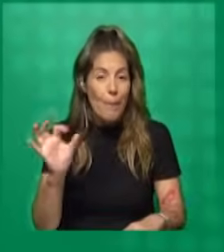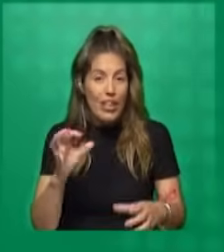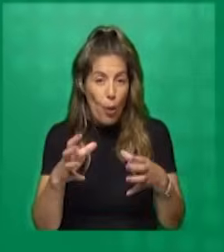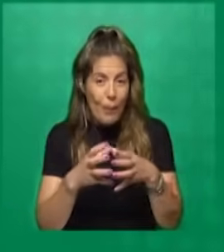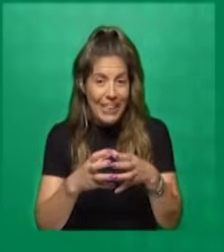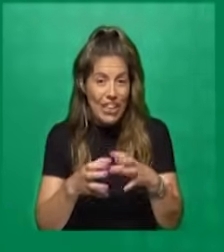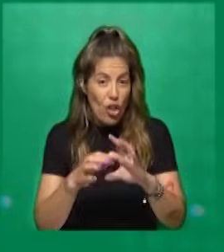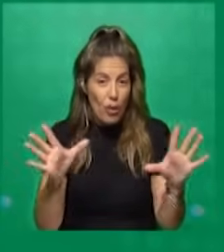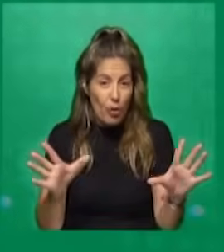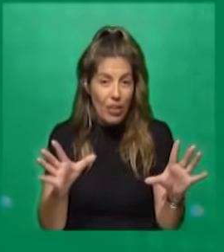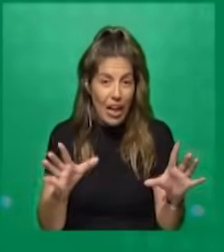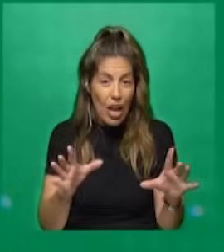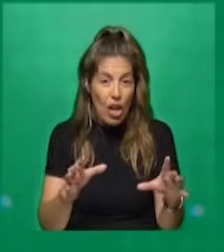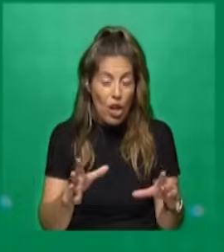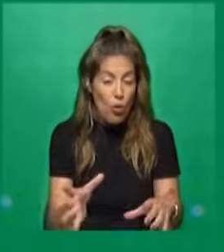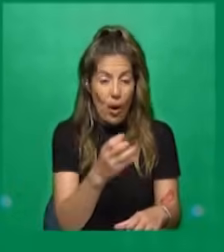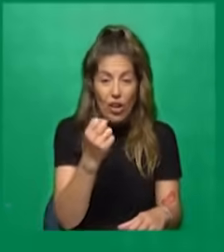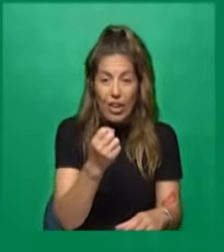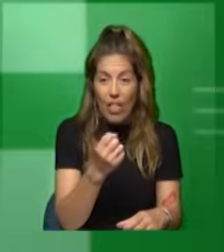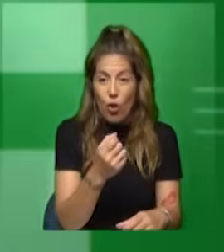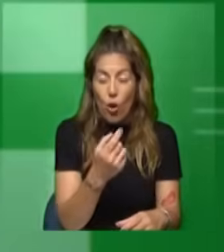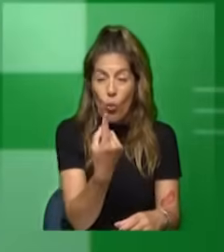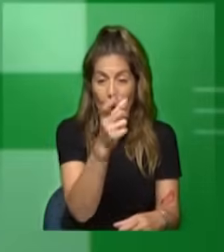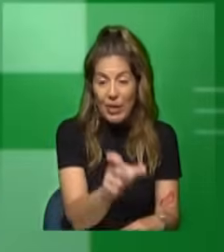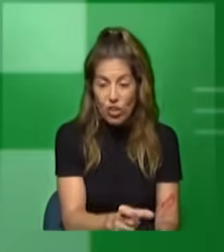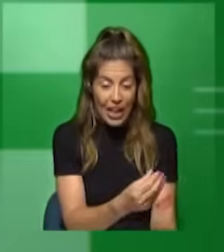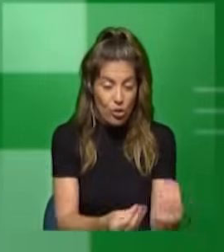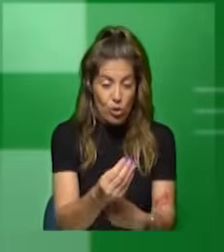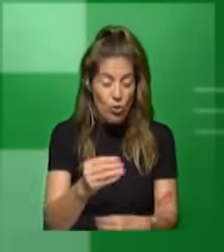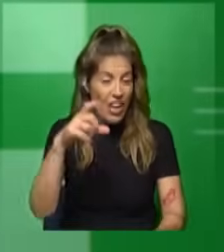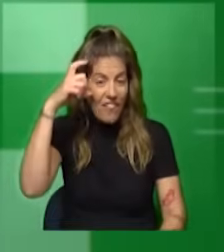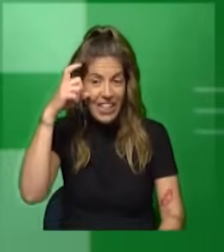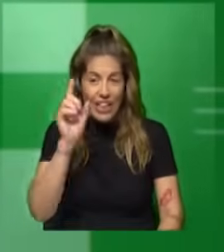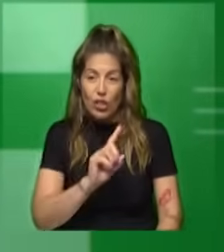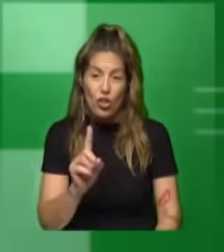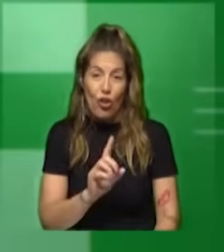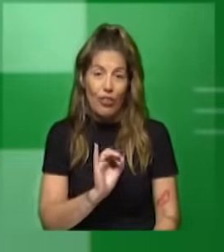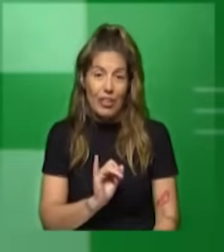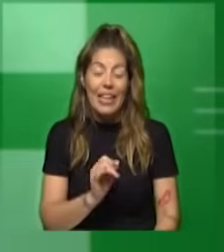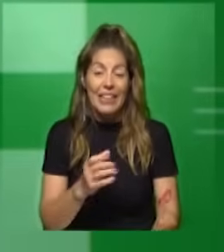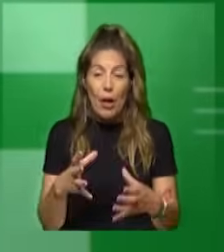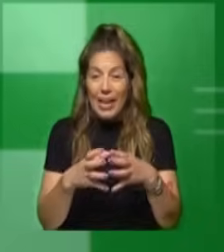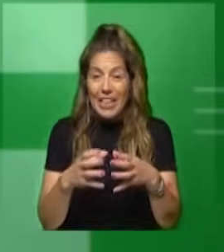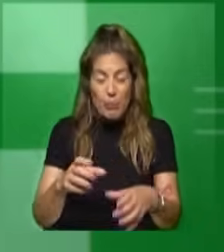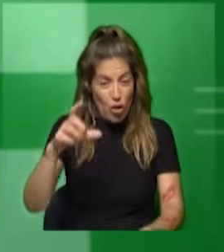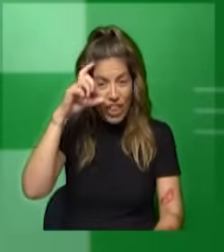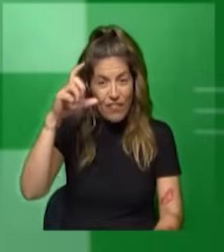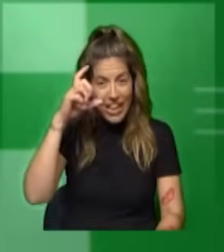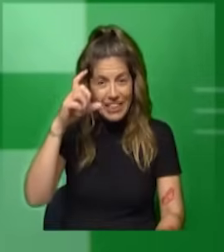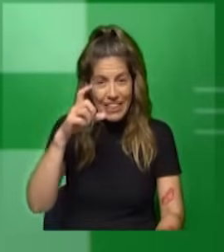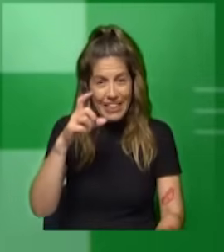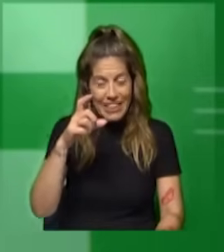Demócrata no ha logrado perfilar a alguien que pudiera sustituir a Biden, ¿no? No. Y además el equipo de Biden, o sea,